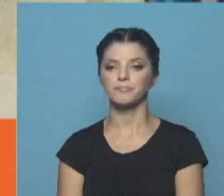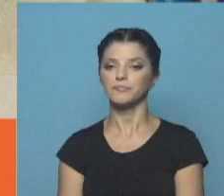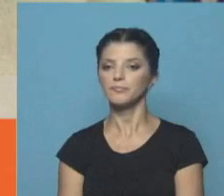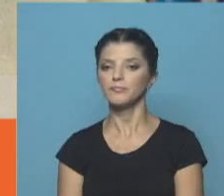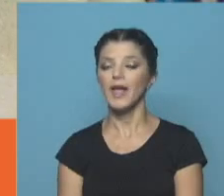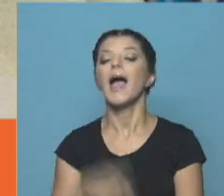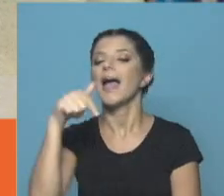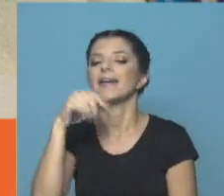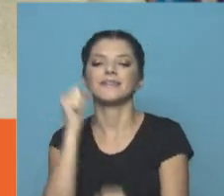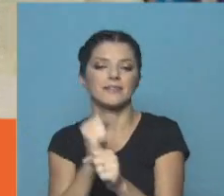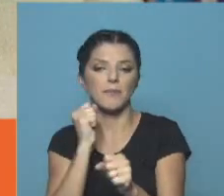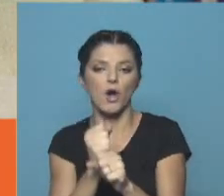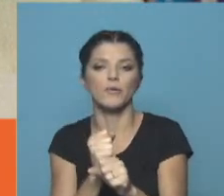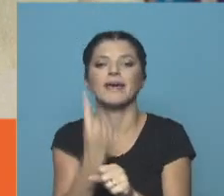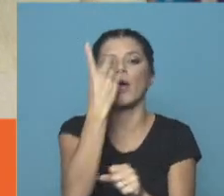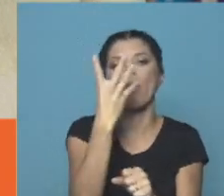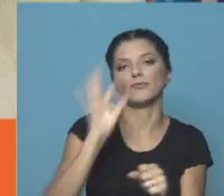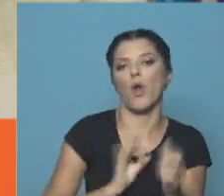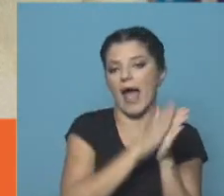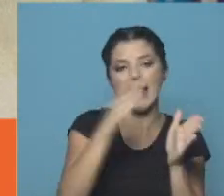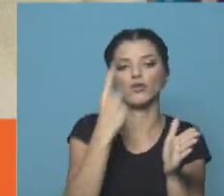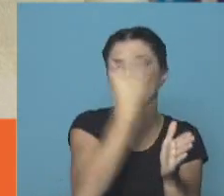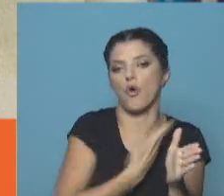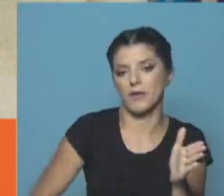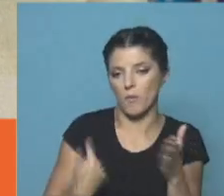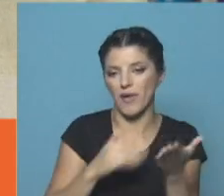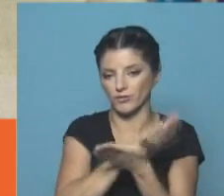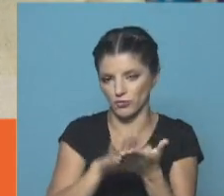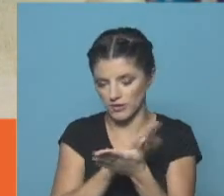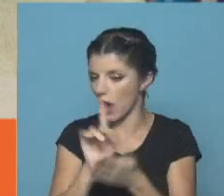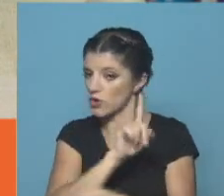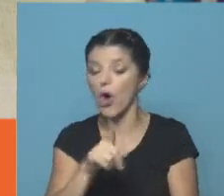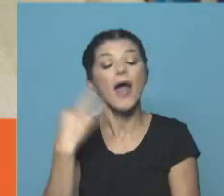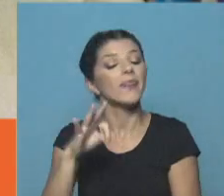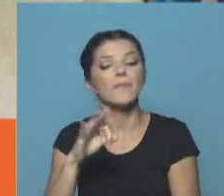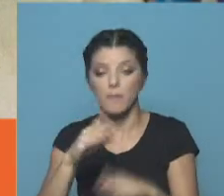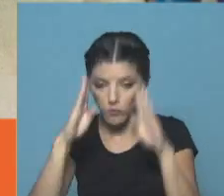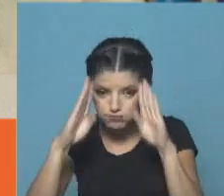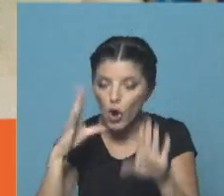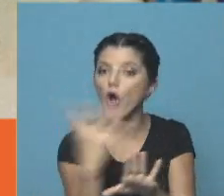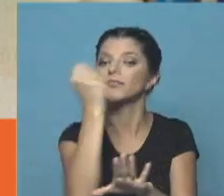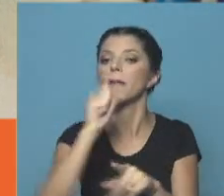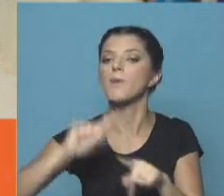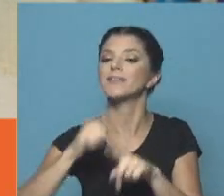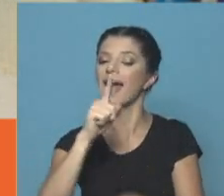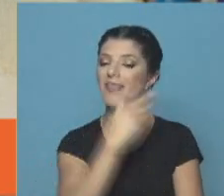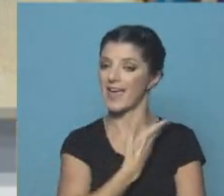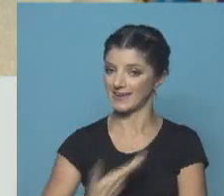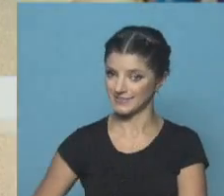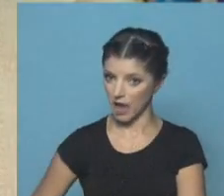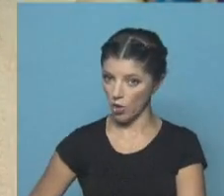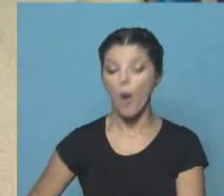resolver un gobierno en 4 años, se tiene que constituir en una política de Estado, pero también los ciudadanos nos tenemos